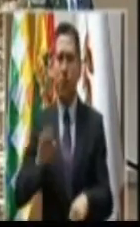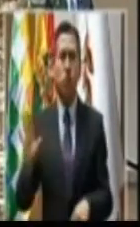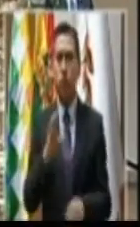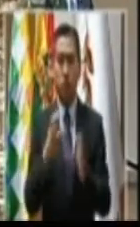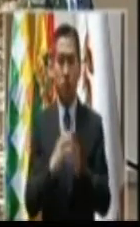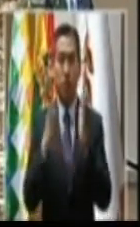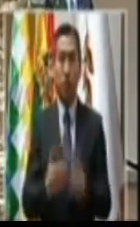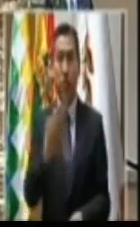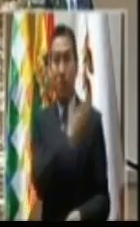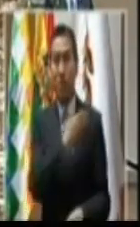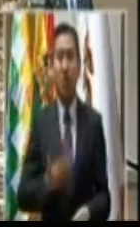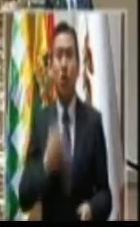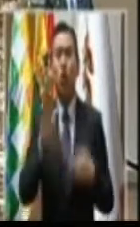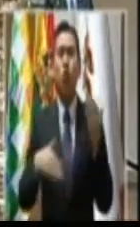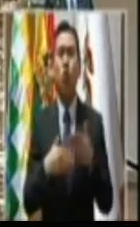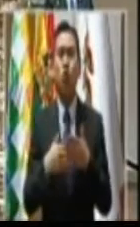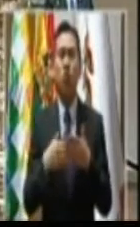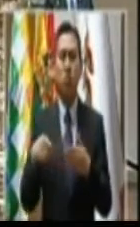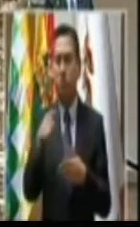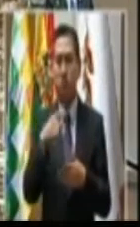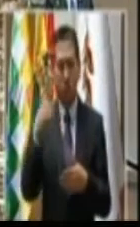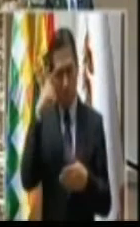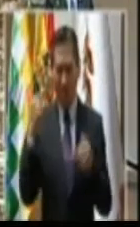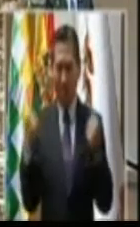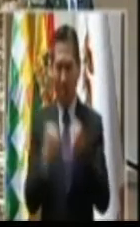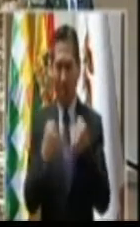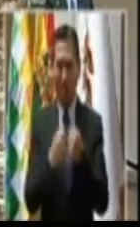en cuarentena rígida, cerrada.